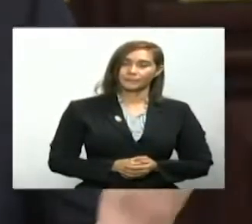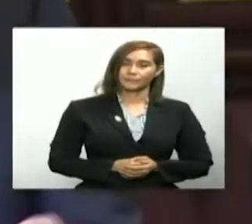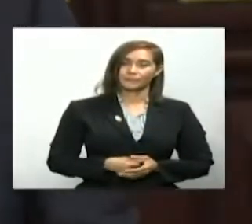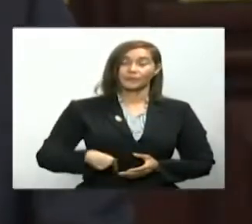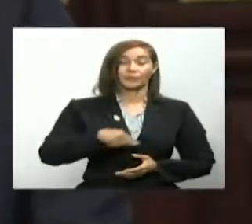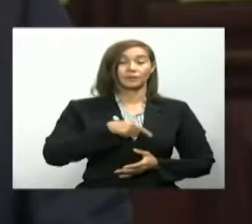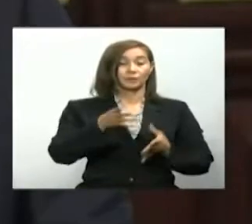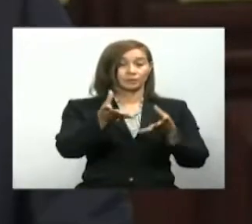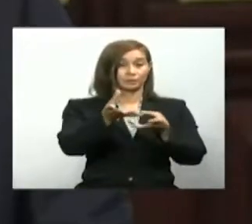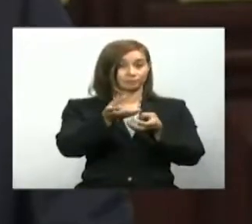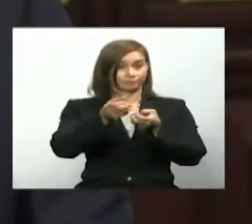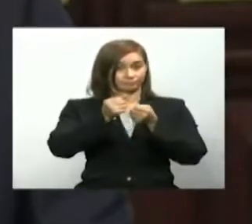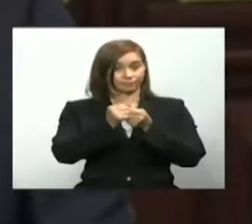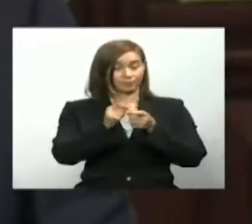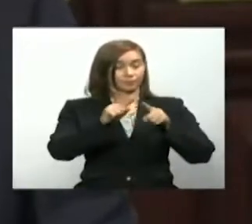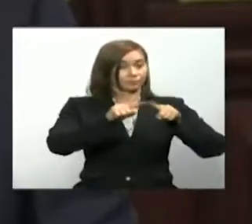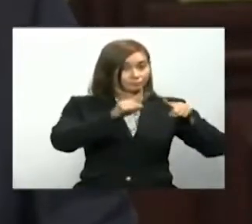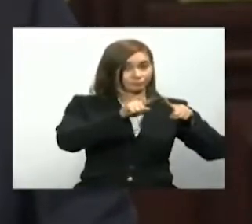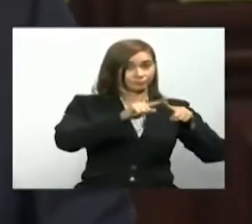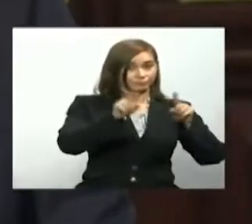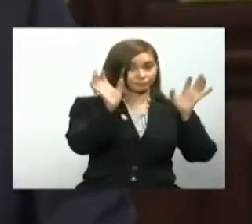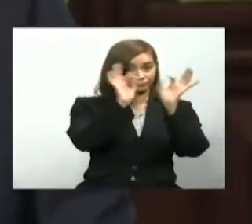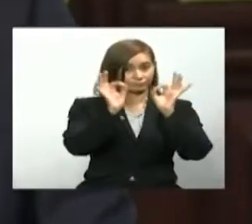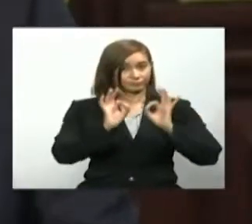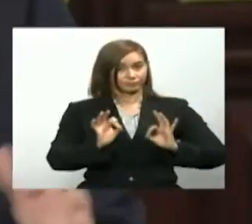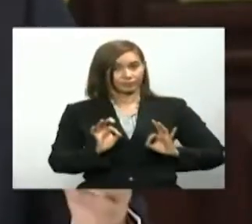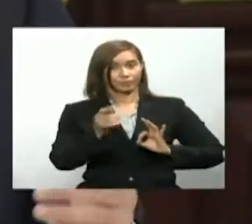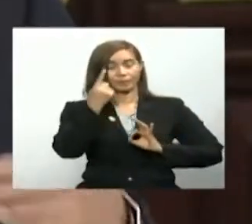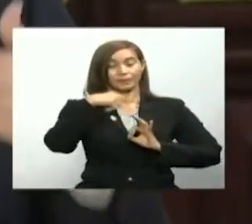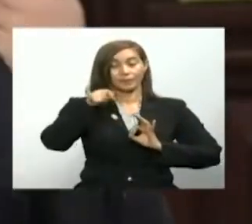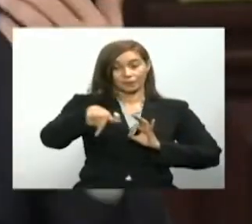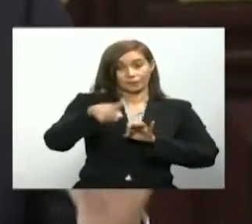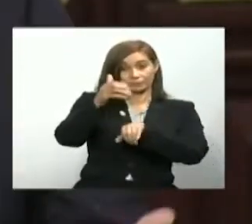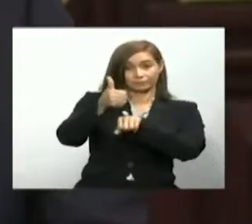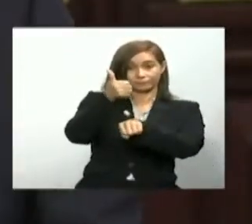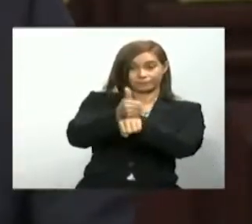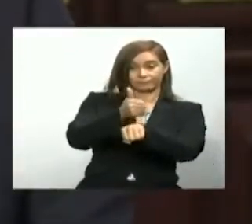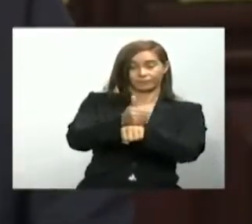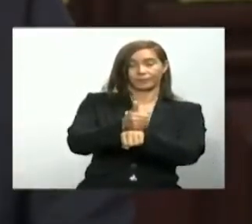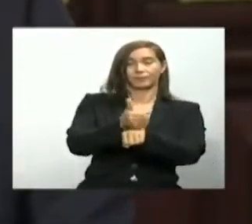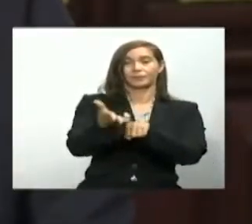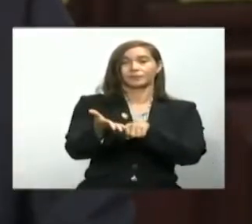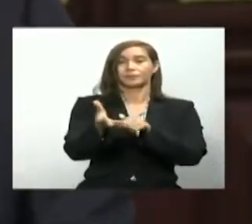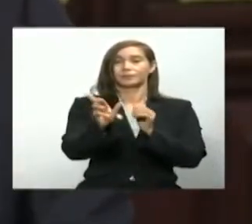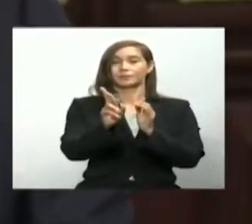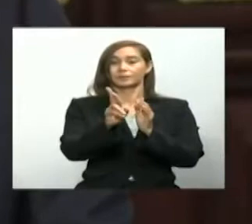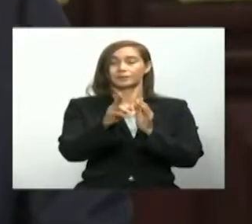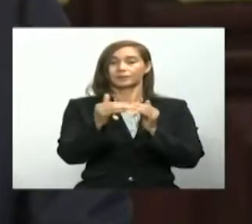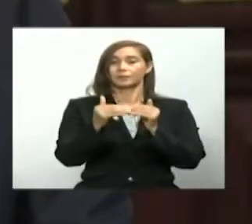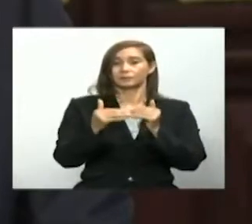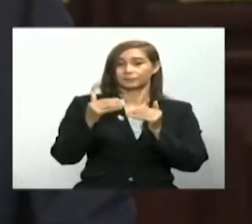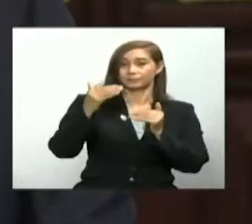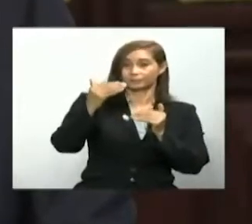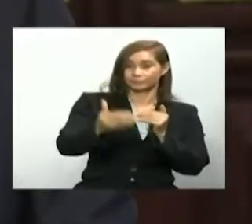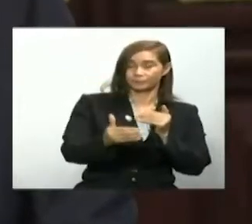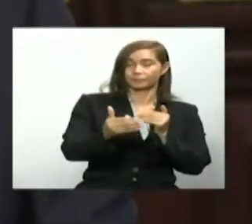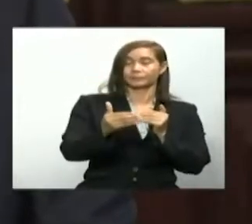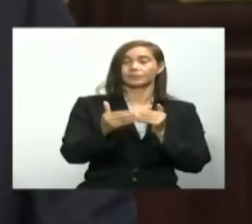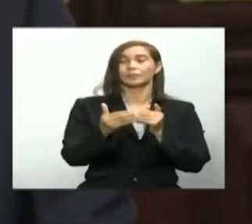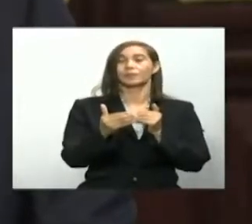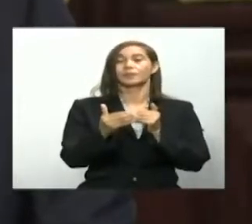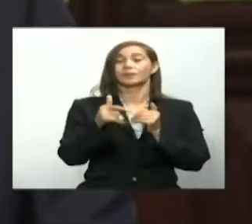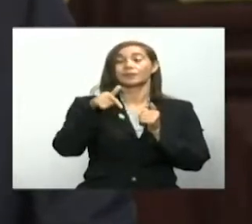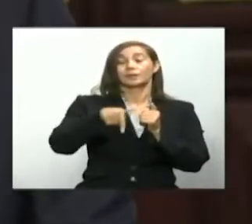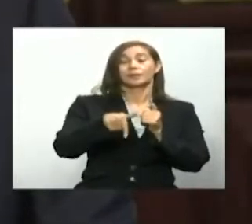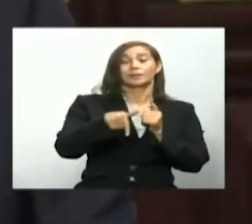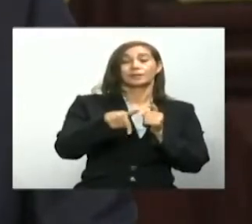colaboración el programa que el gobierno propone incluye ofrecer una compensación atractiva para incentivar la entrega de las armas